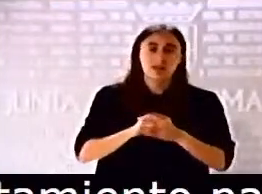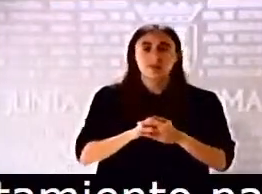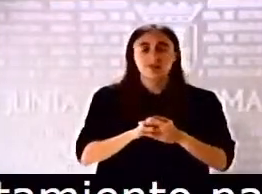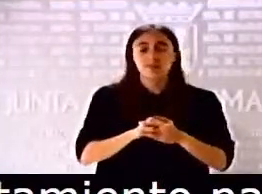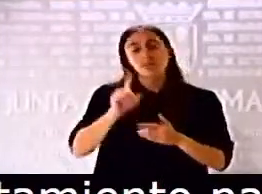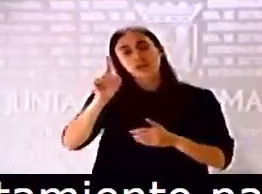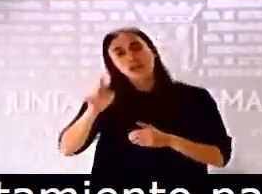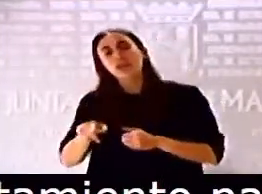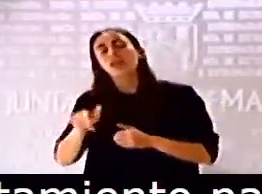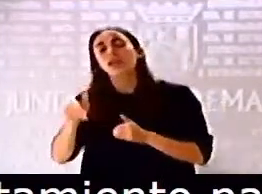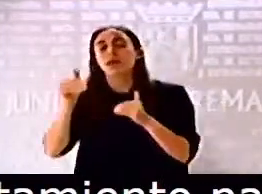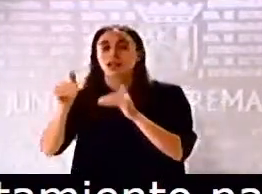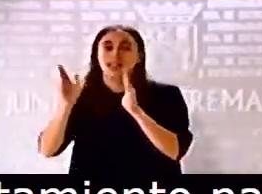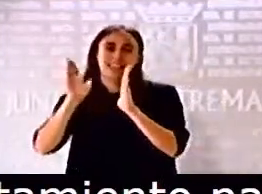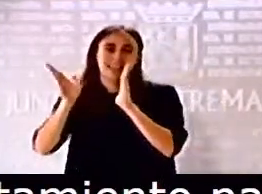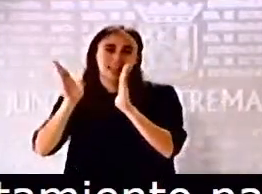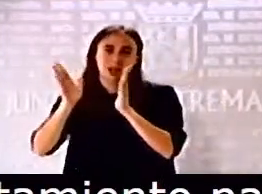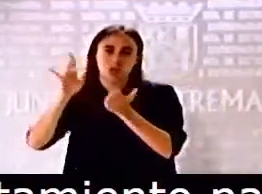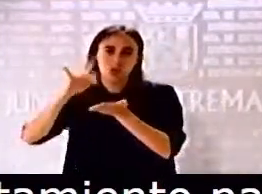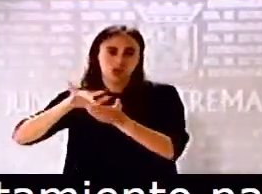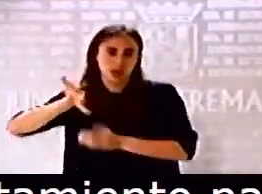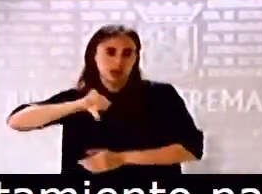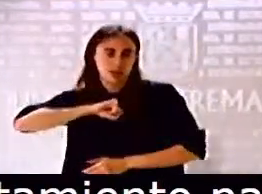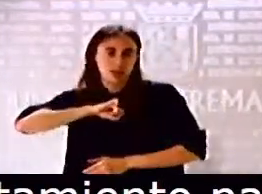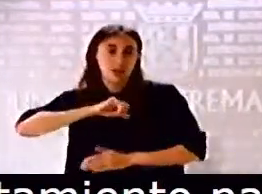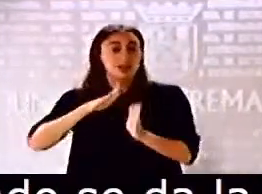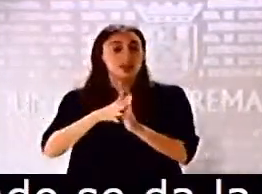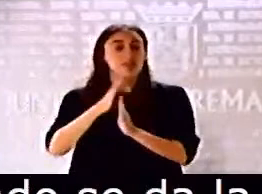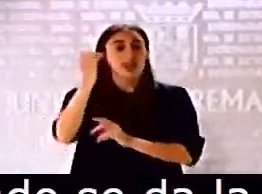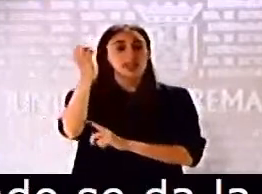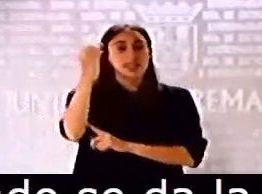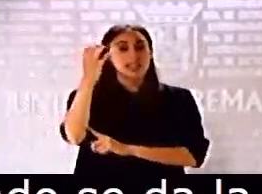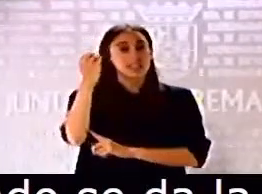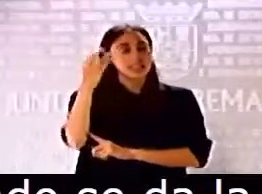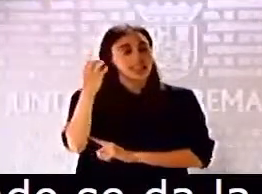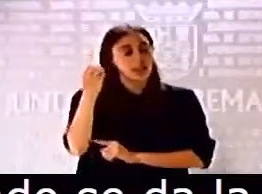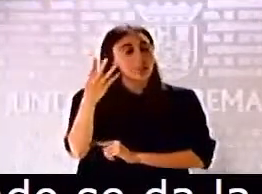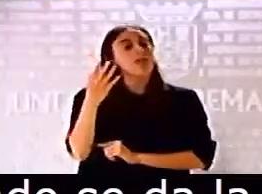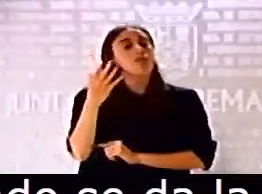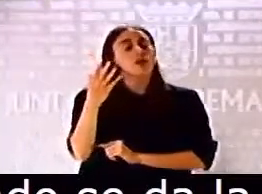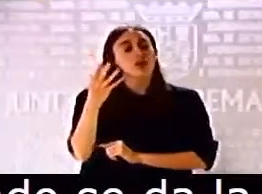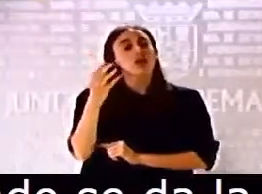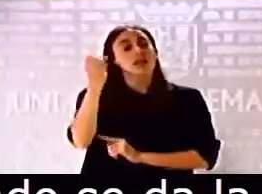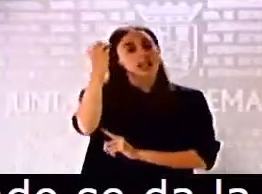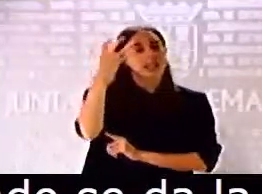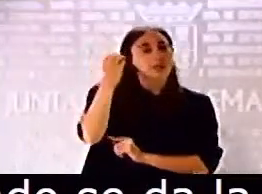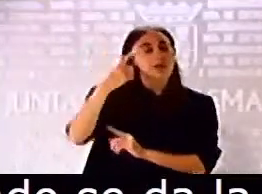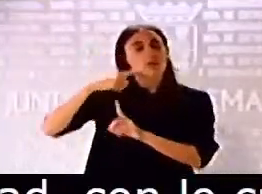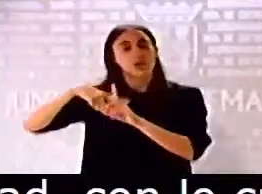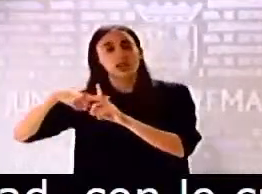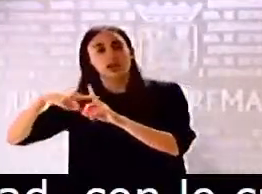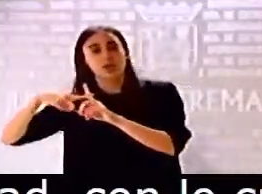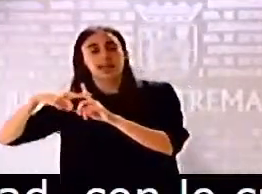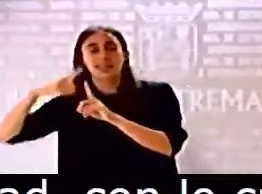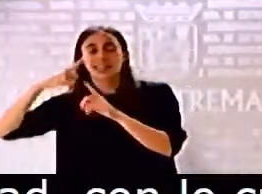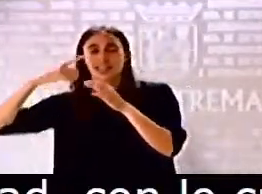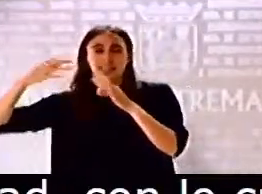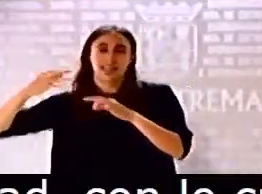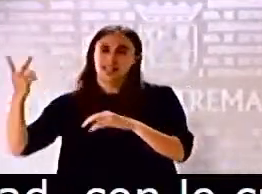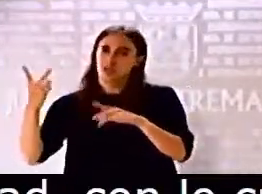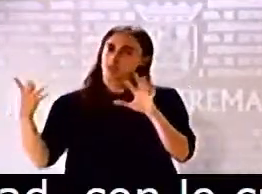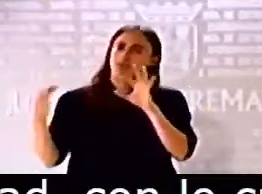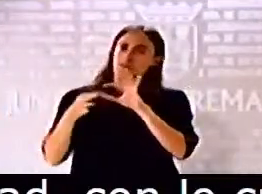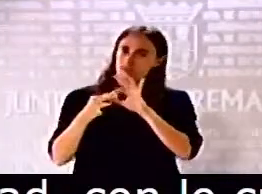lo cual, ese semáforo irá virando, pero claro que tiene que ver con los niveles de alerta. Claro que tiene que